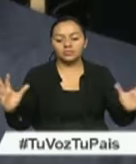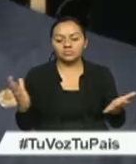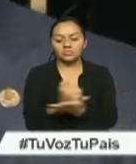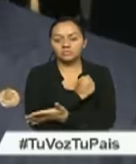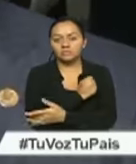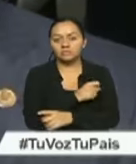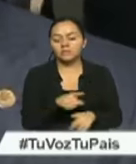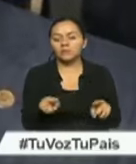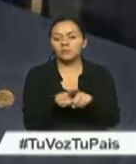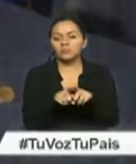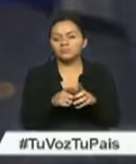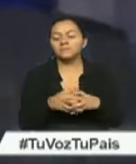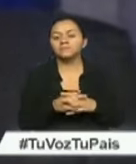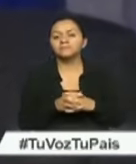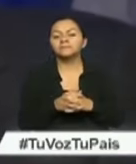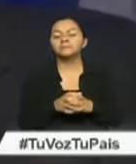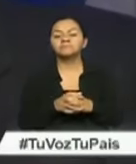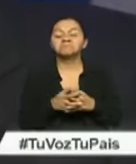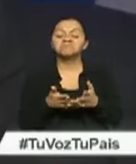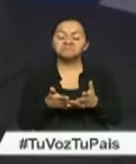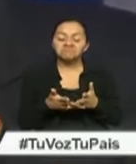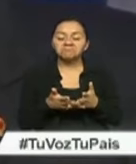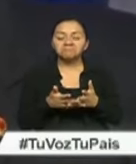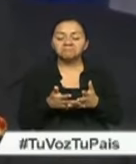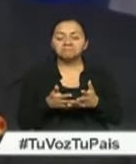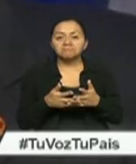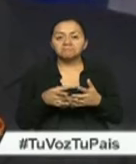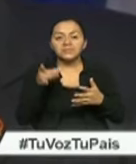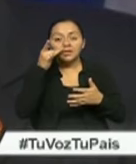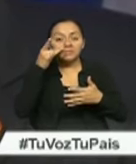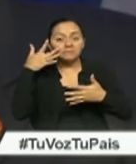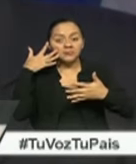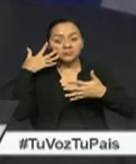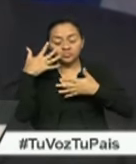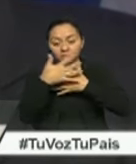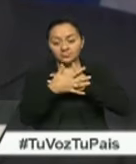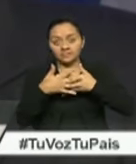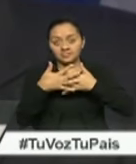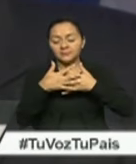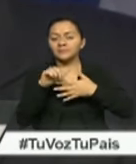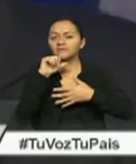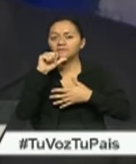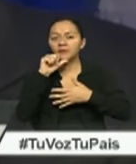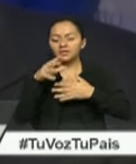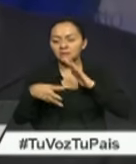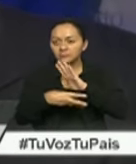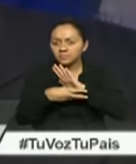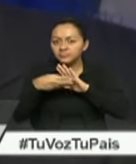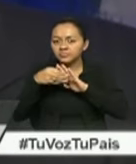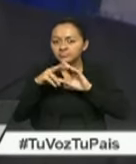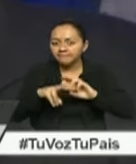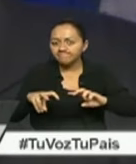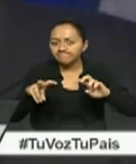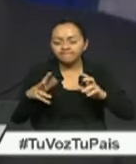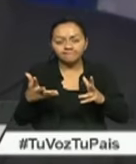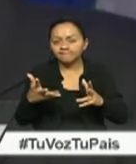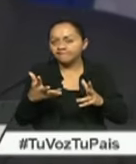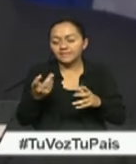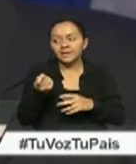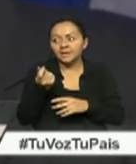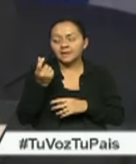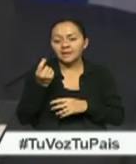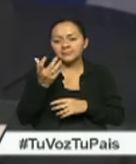tanto requerimos las partes. Bueno, la región oriental todavía es bastante inexplorada. La mitad de